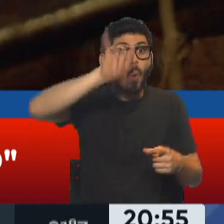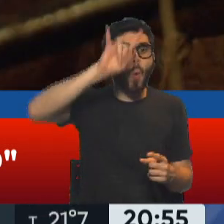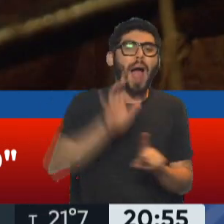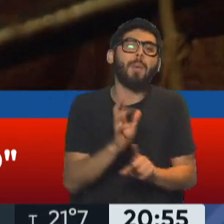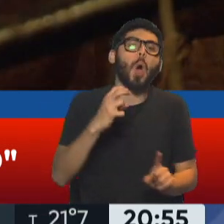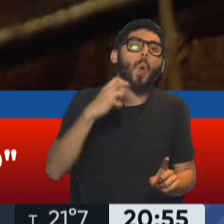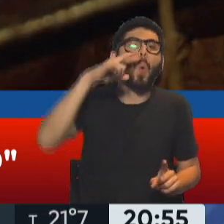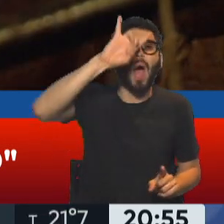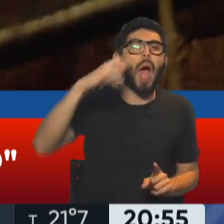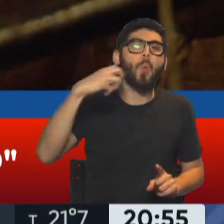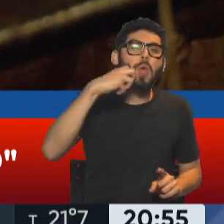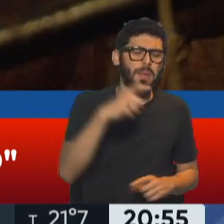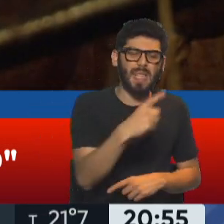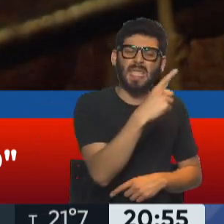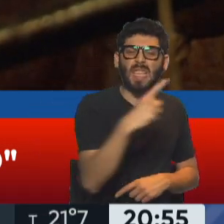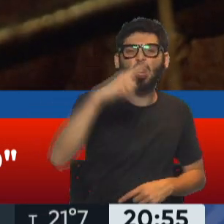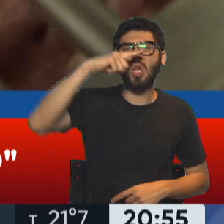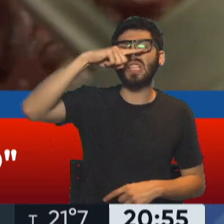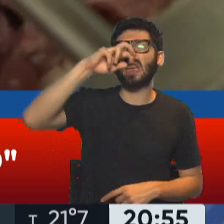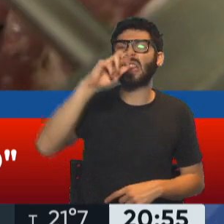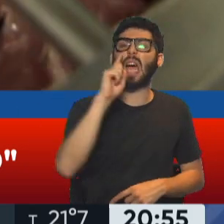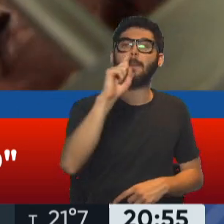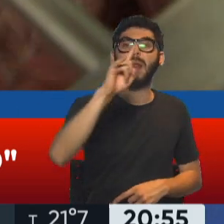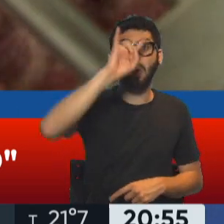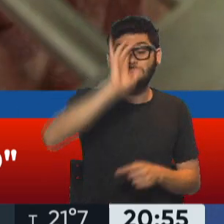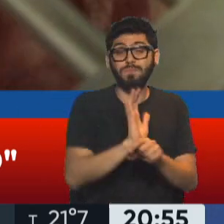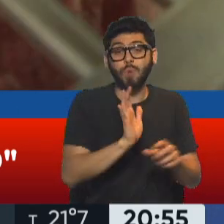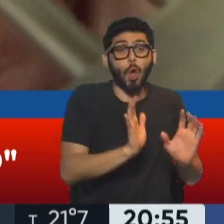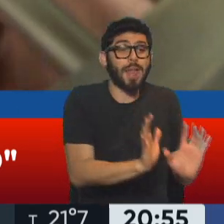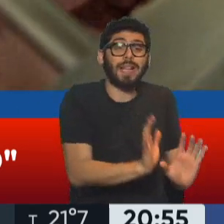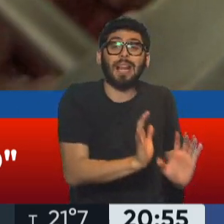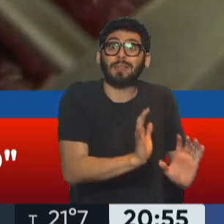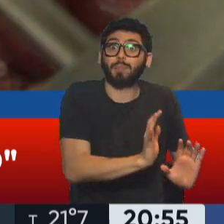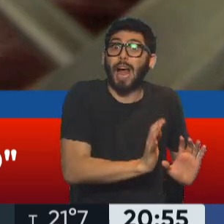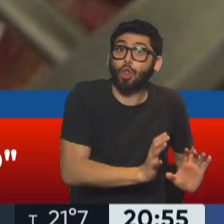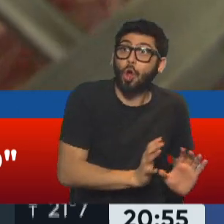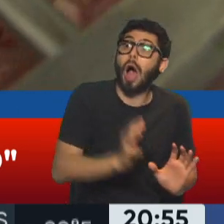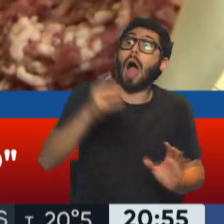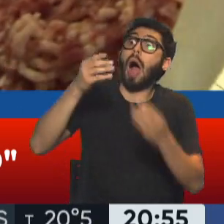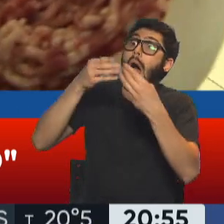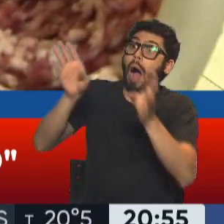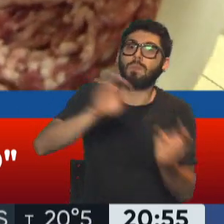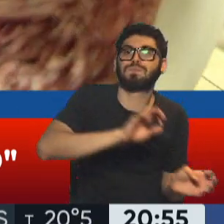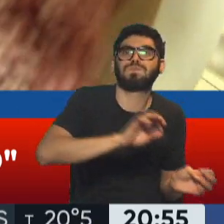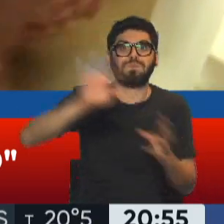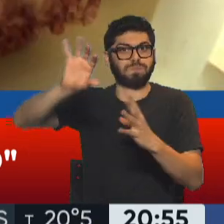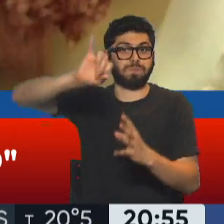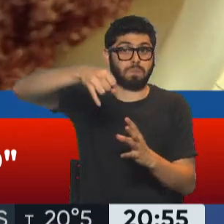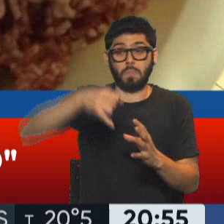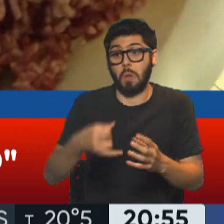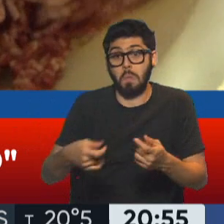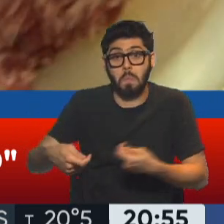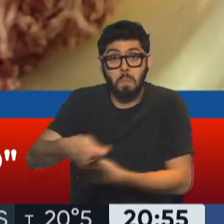que son 170.000 animales que quedan todavía de remanente en el campo y que no tienen que impactar en el precio